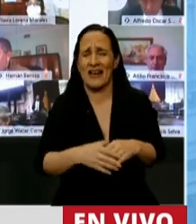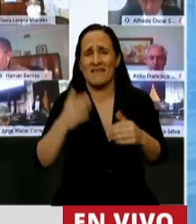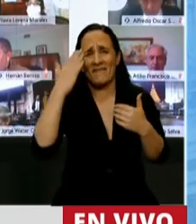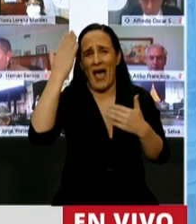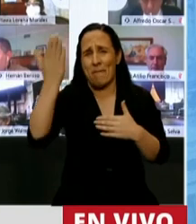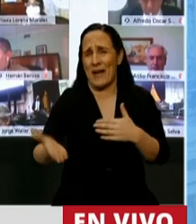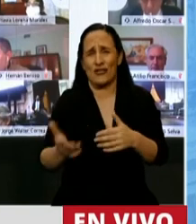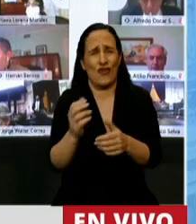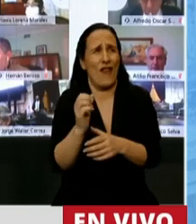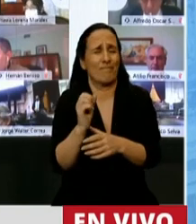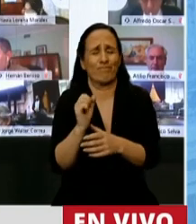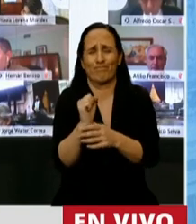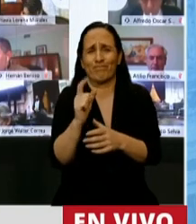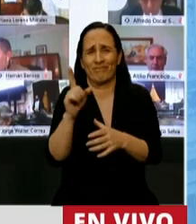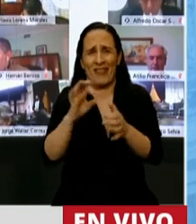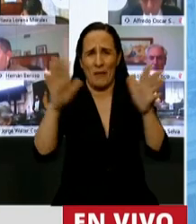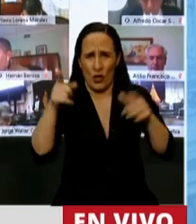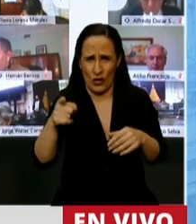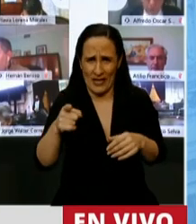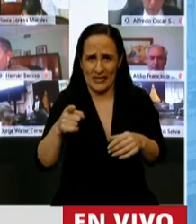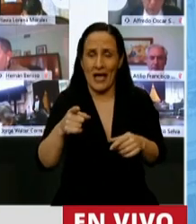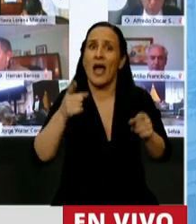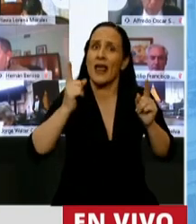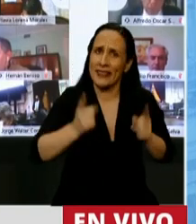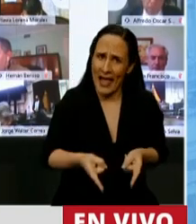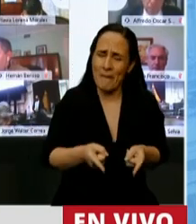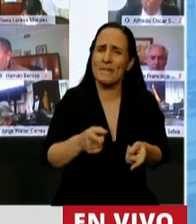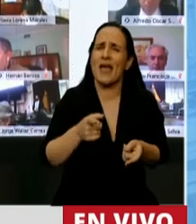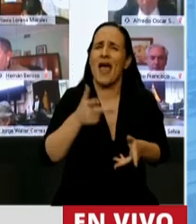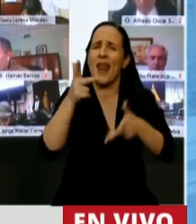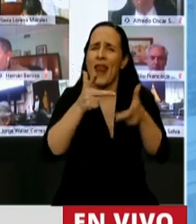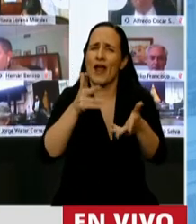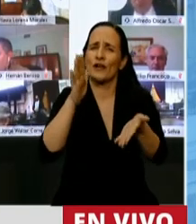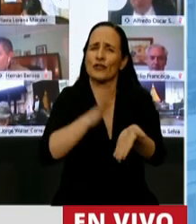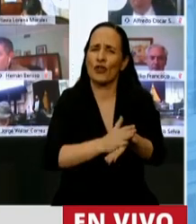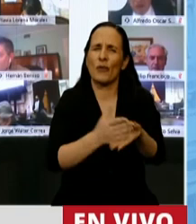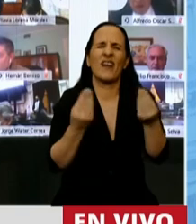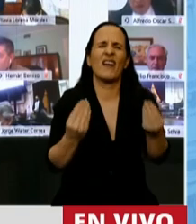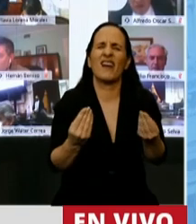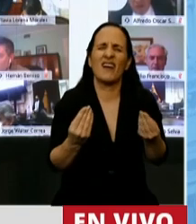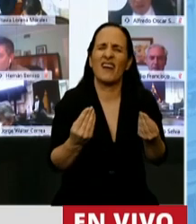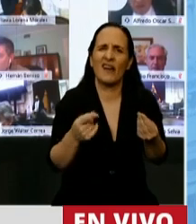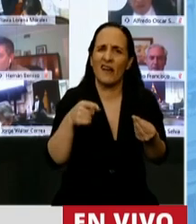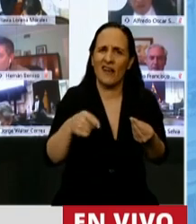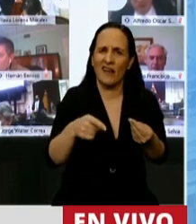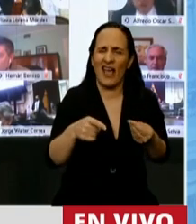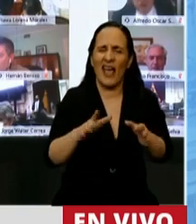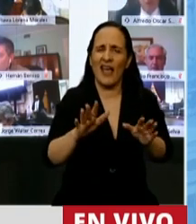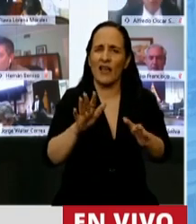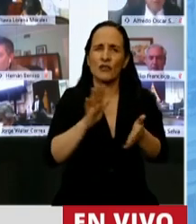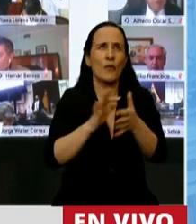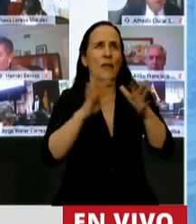grandes demócratas, y hubo también un señalamiento respecto a cuáles serían para nosotros los límites a esta